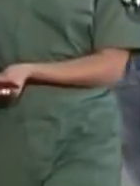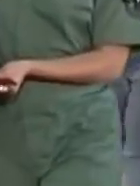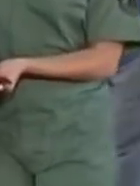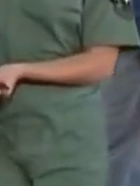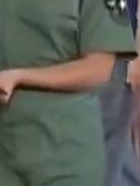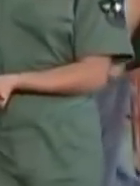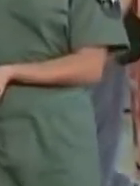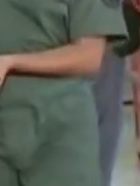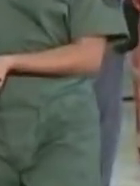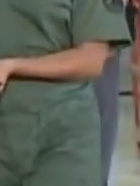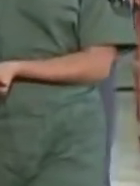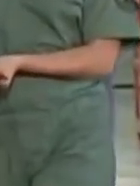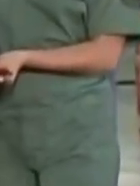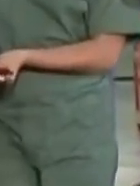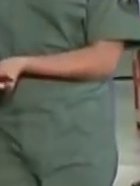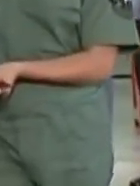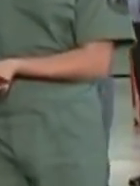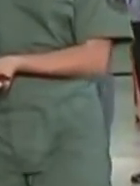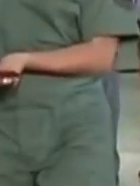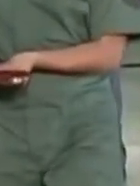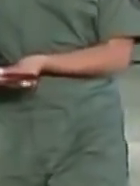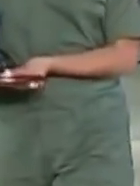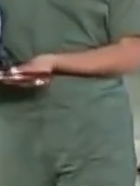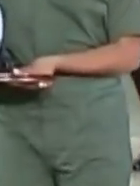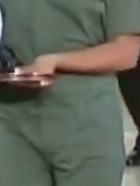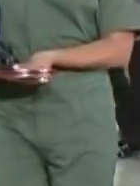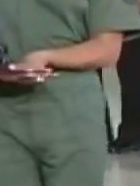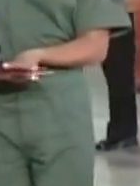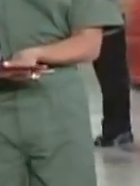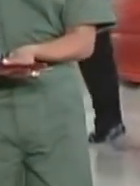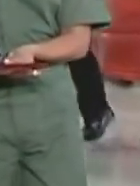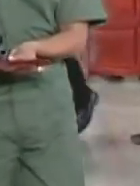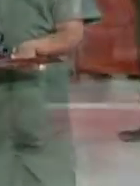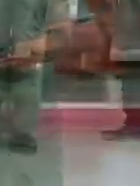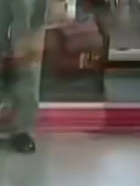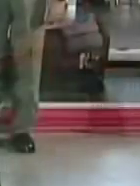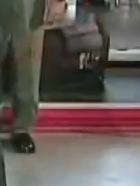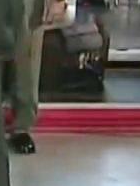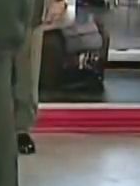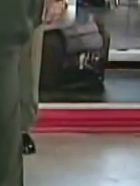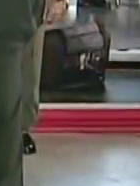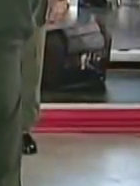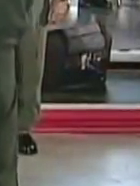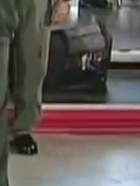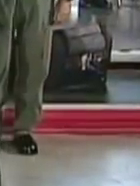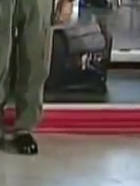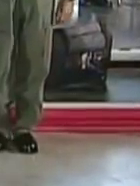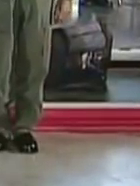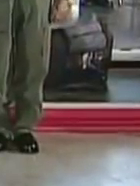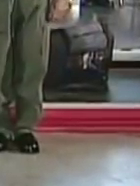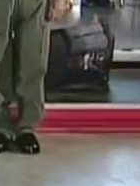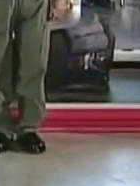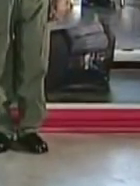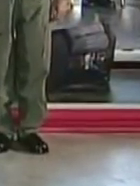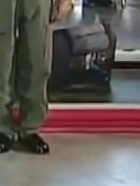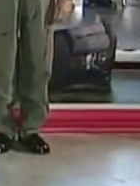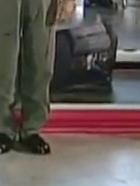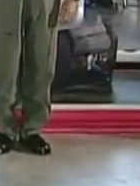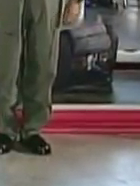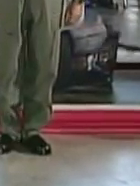alférez mayor Francis Romeli Artigas Cañizales, de la Academia Técnica Militar de la Aviación.